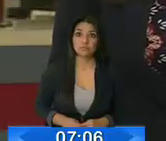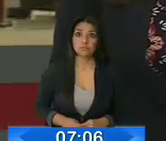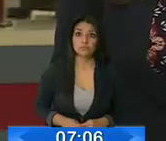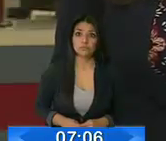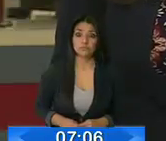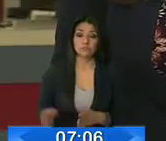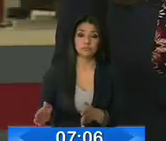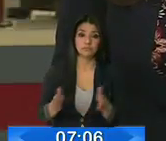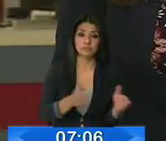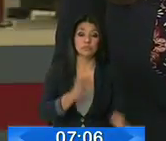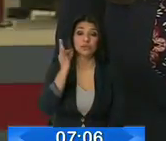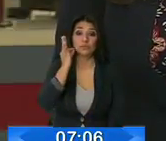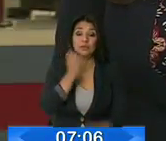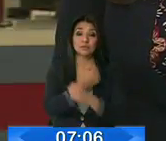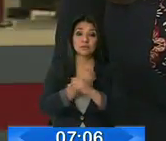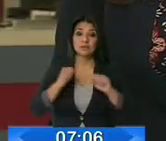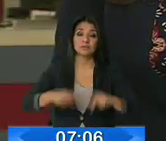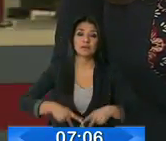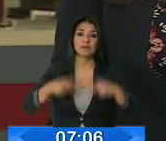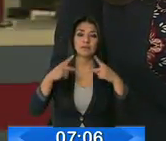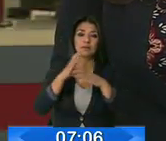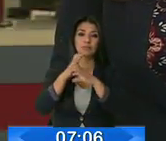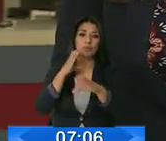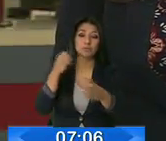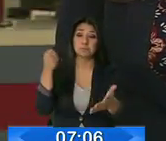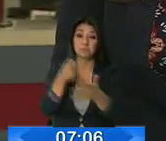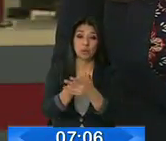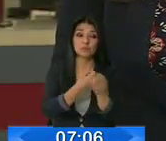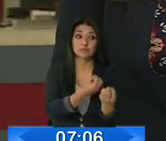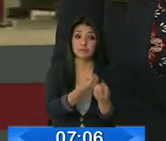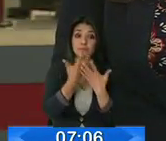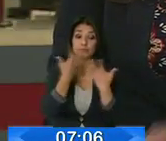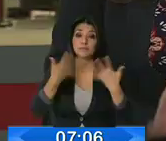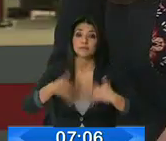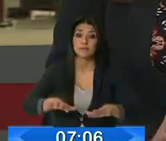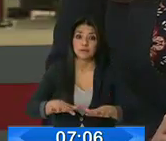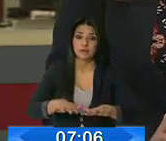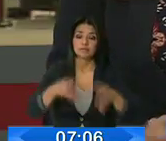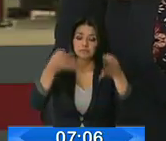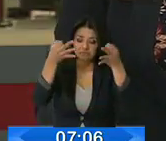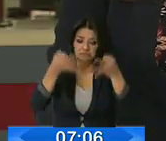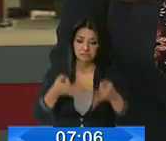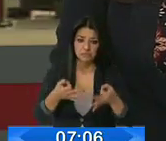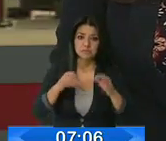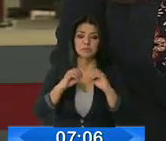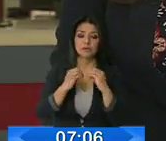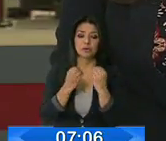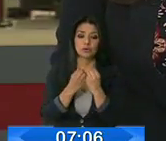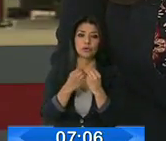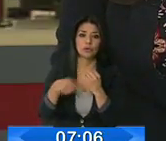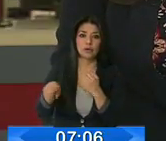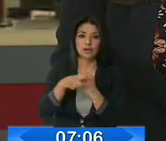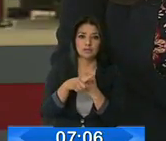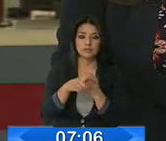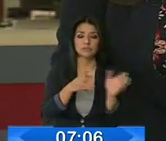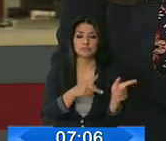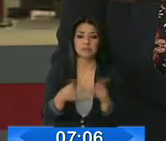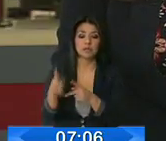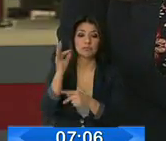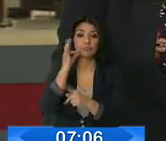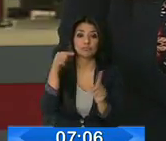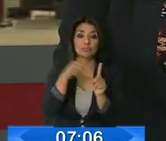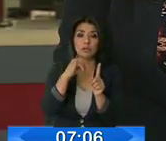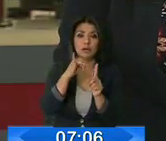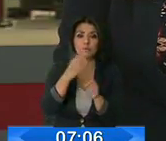Y una de las sobrevivientes del accidente del narcobús dio sus primeras declaraciones en las que afirma que la organizadora del viaje, Claudia Orozco,